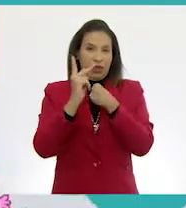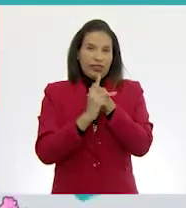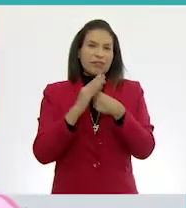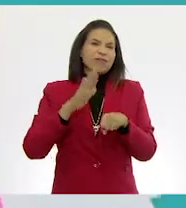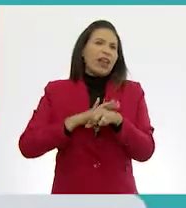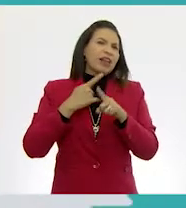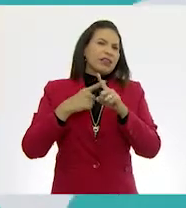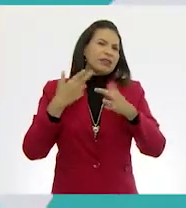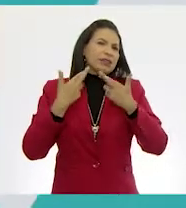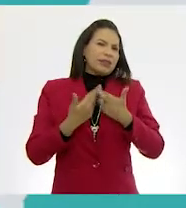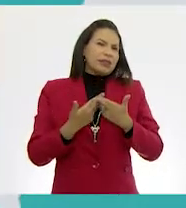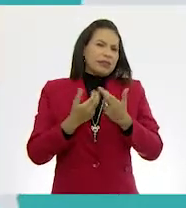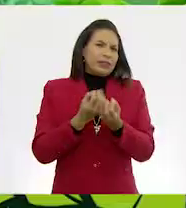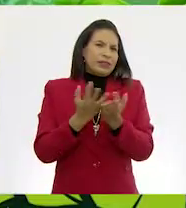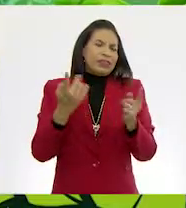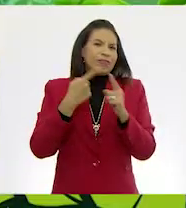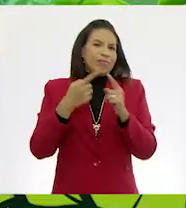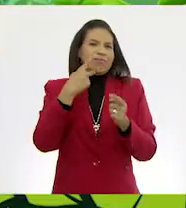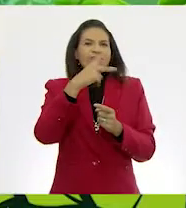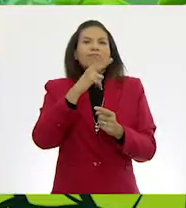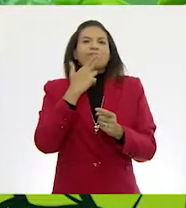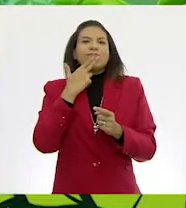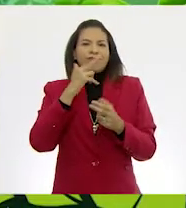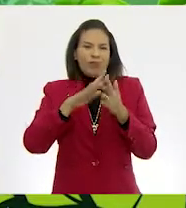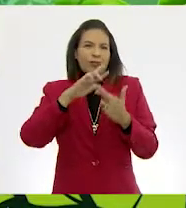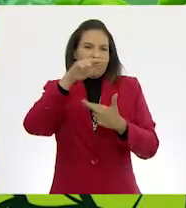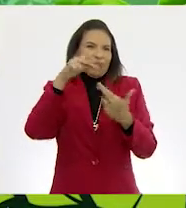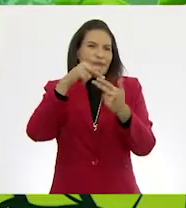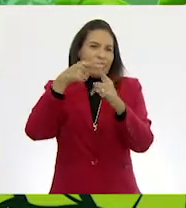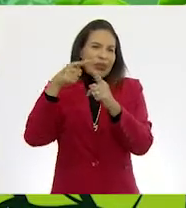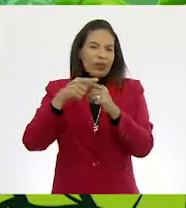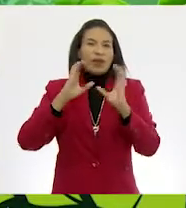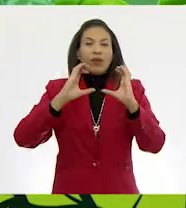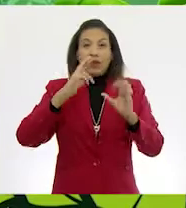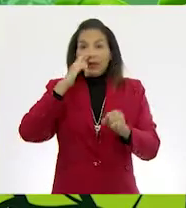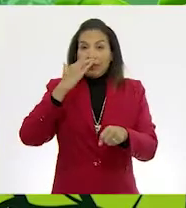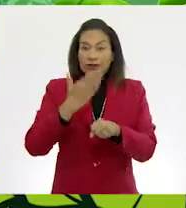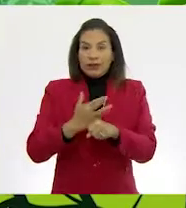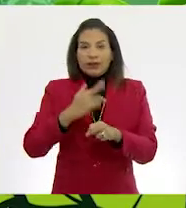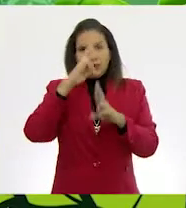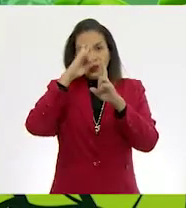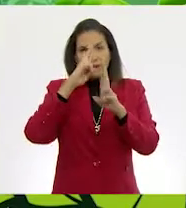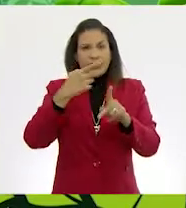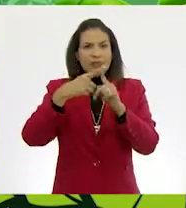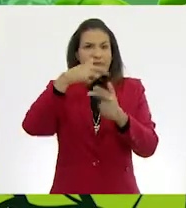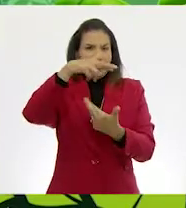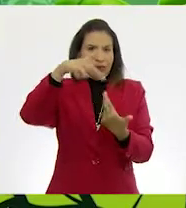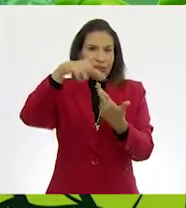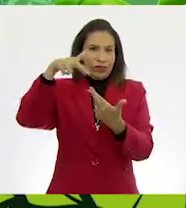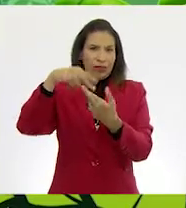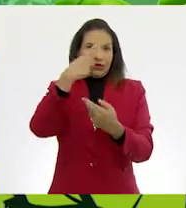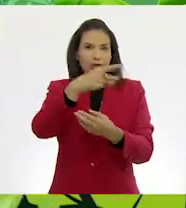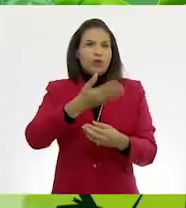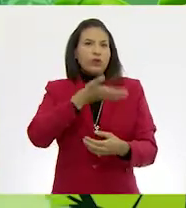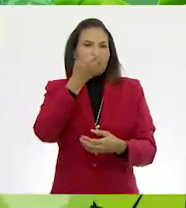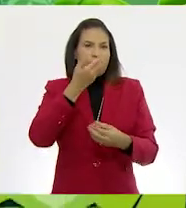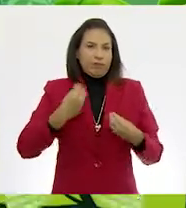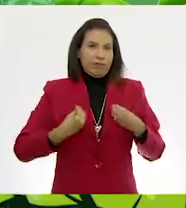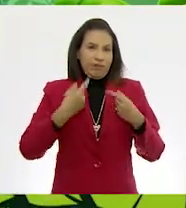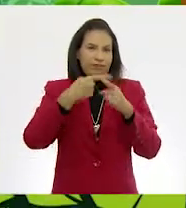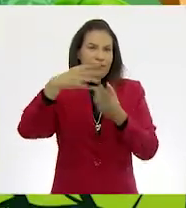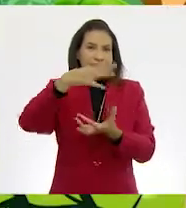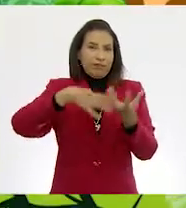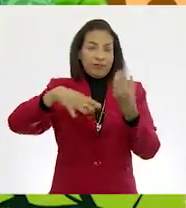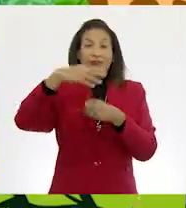más variedad de especies endémicas tenemos la responsabilidad de cuidarlas respetando las regiones que habitan pues cualquier afectación